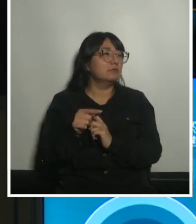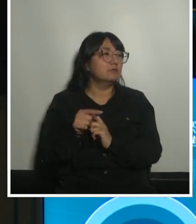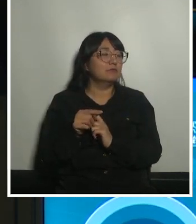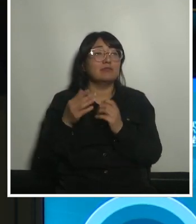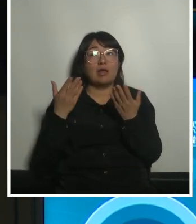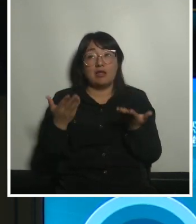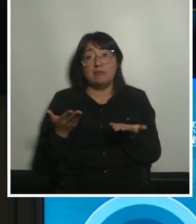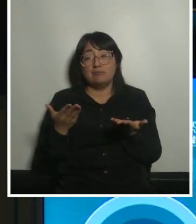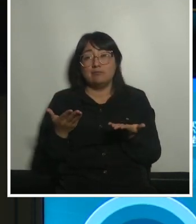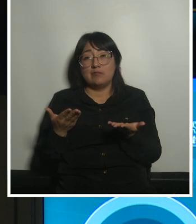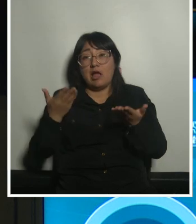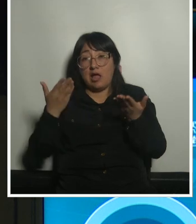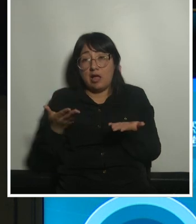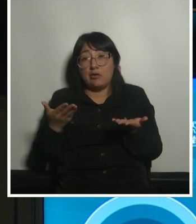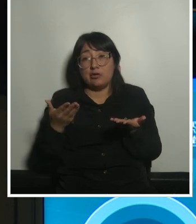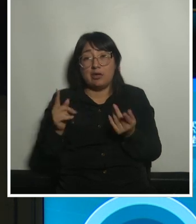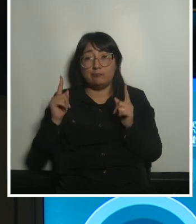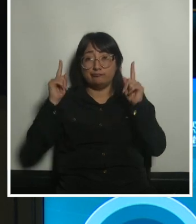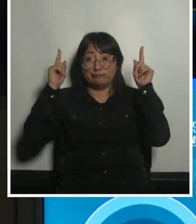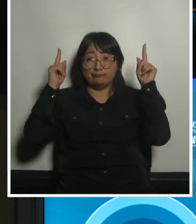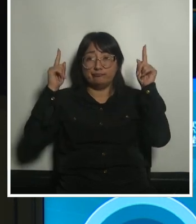Y bueno, esto lo hemos ido